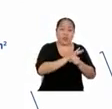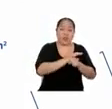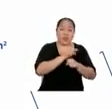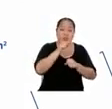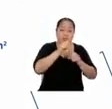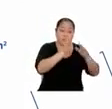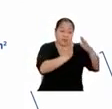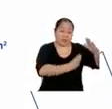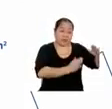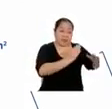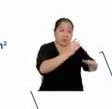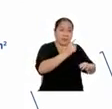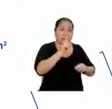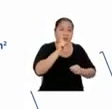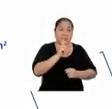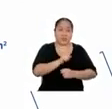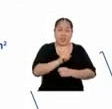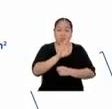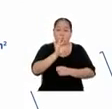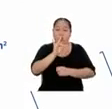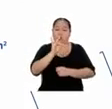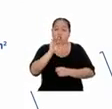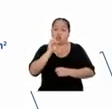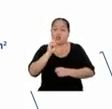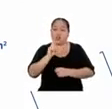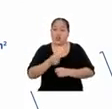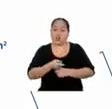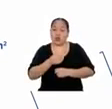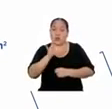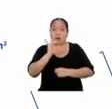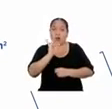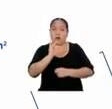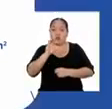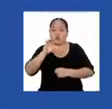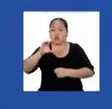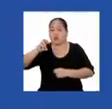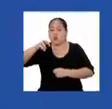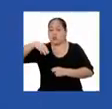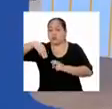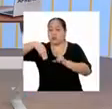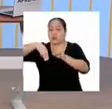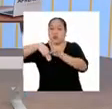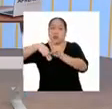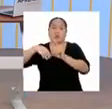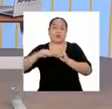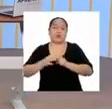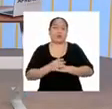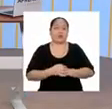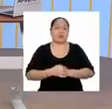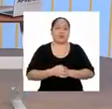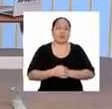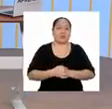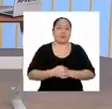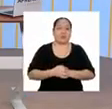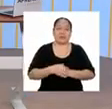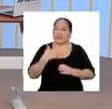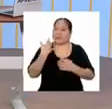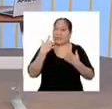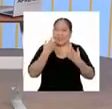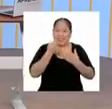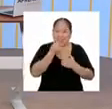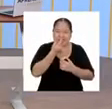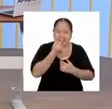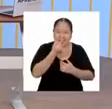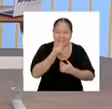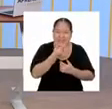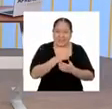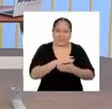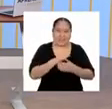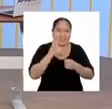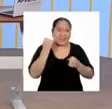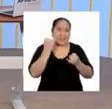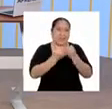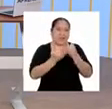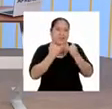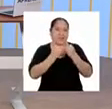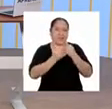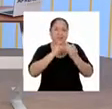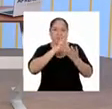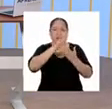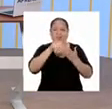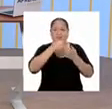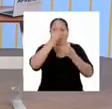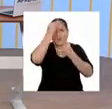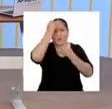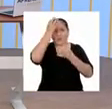irregular es de 180,8 centímetros cuadrados. Ya casi completamos todos los datos que nos